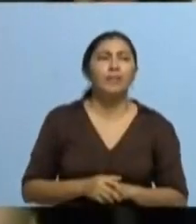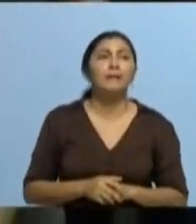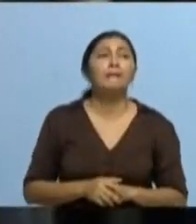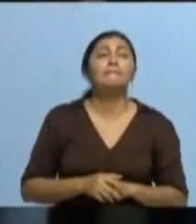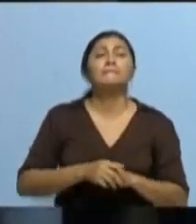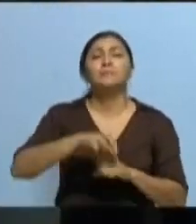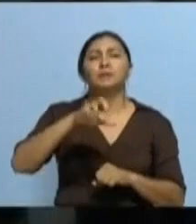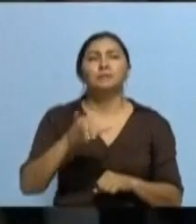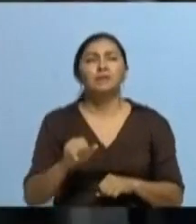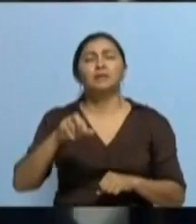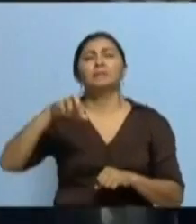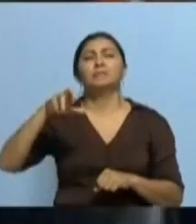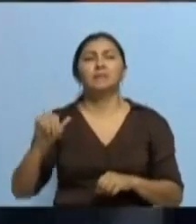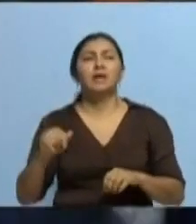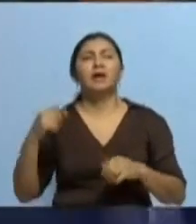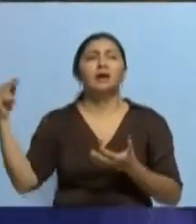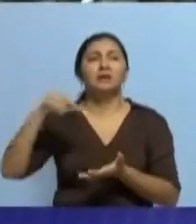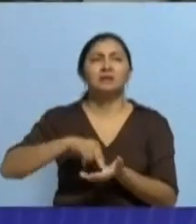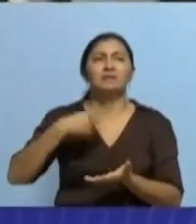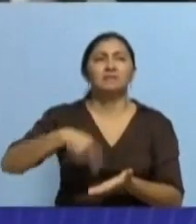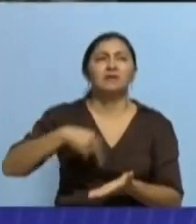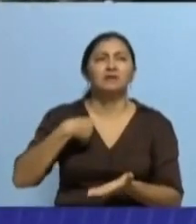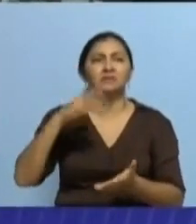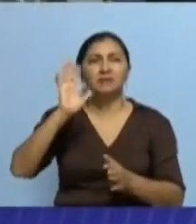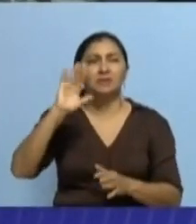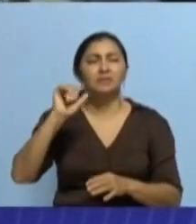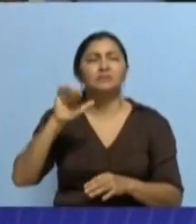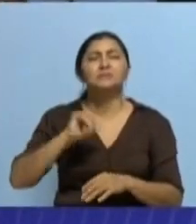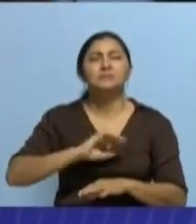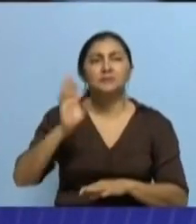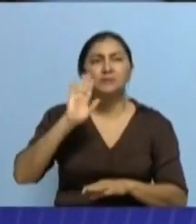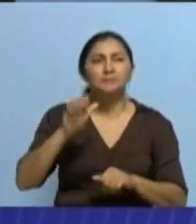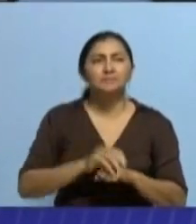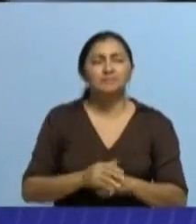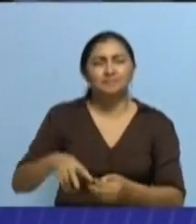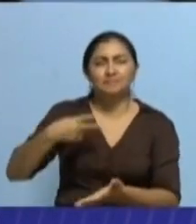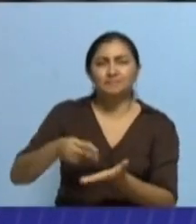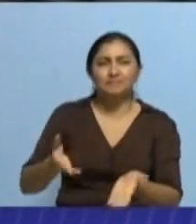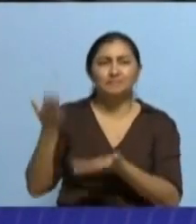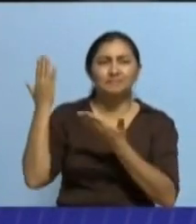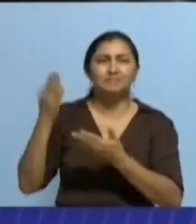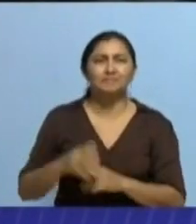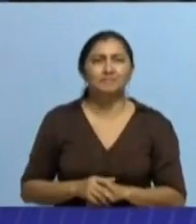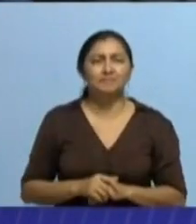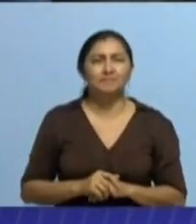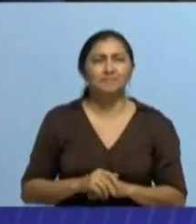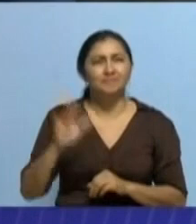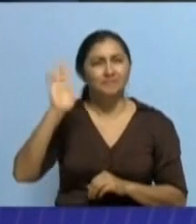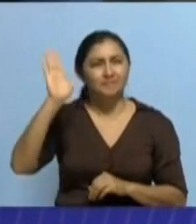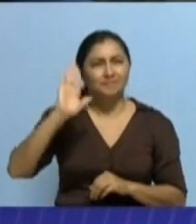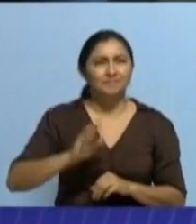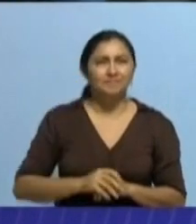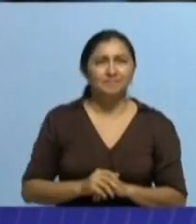del Pripra nos quedamos aquí bailando. Eso es Tendencias. Amigos, a bailar. Hey, chao, chao.